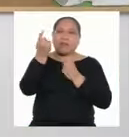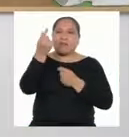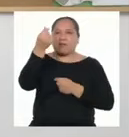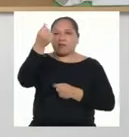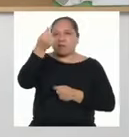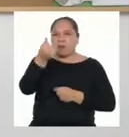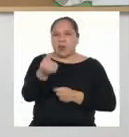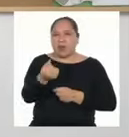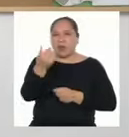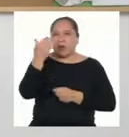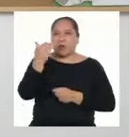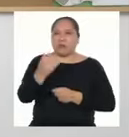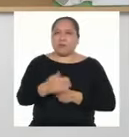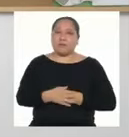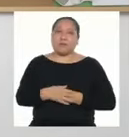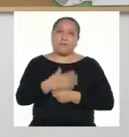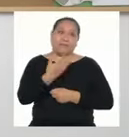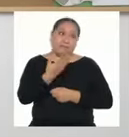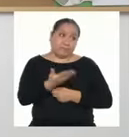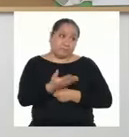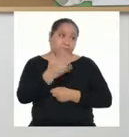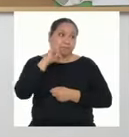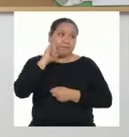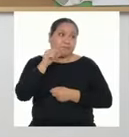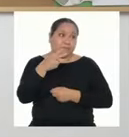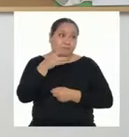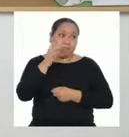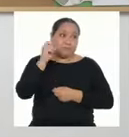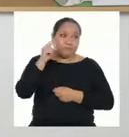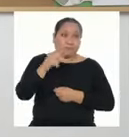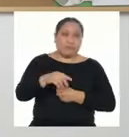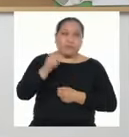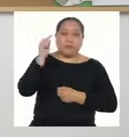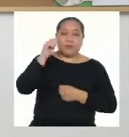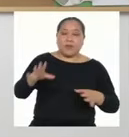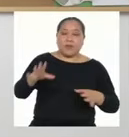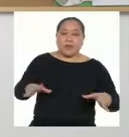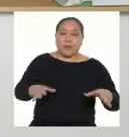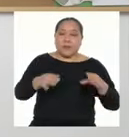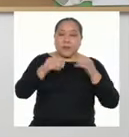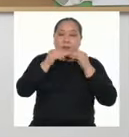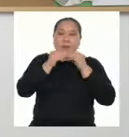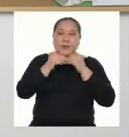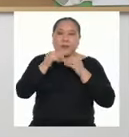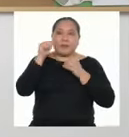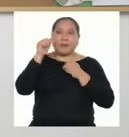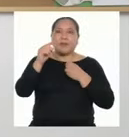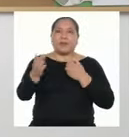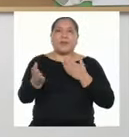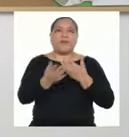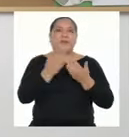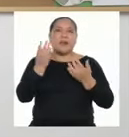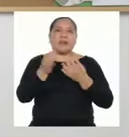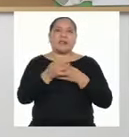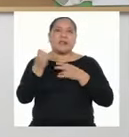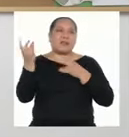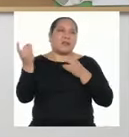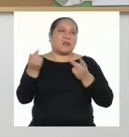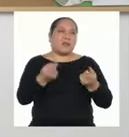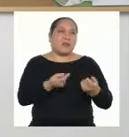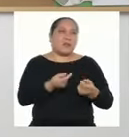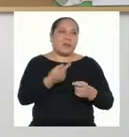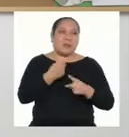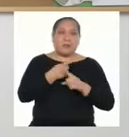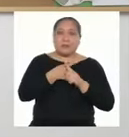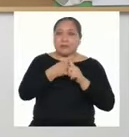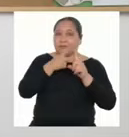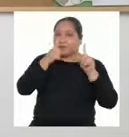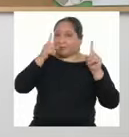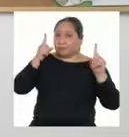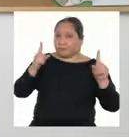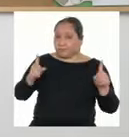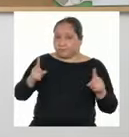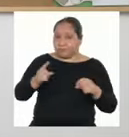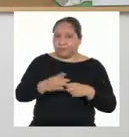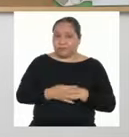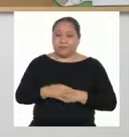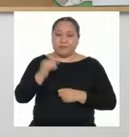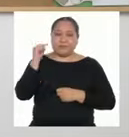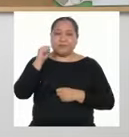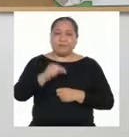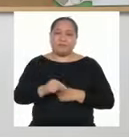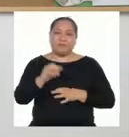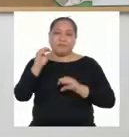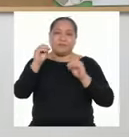barato. ¿Ves, Jonathan? El plástico es usado por su facilidad y rapidez. Sin embargo,